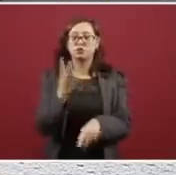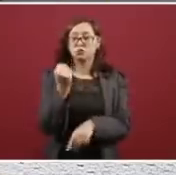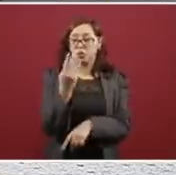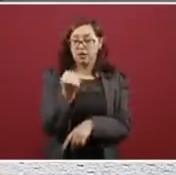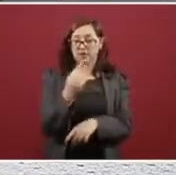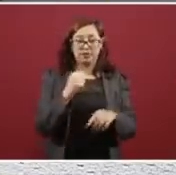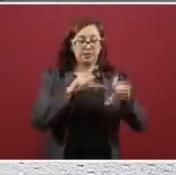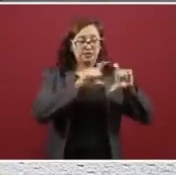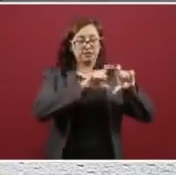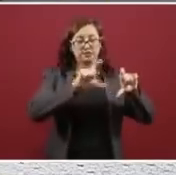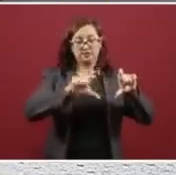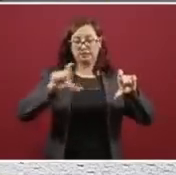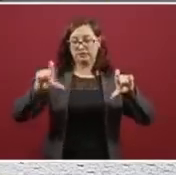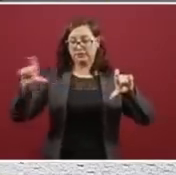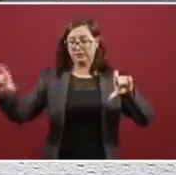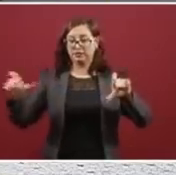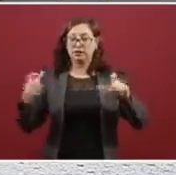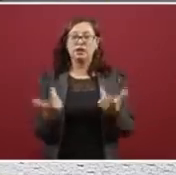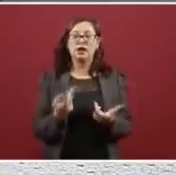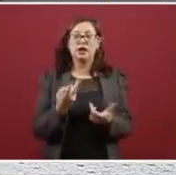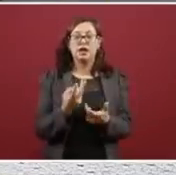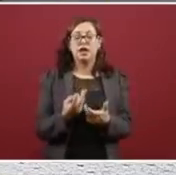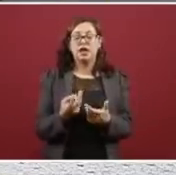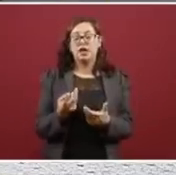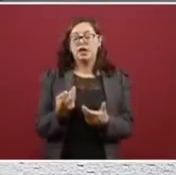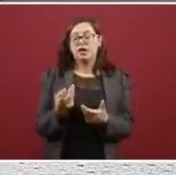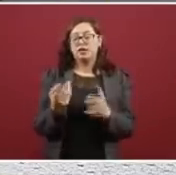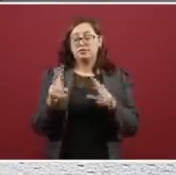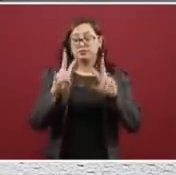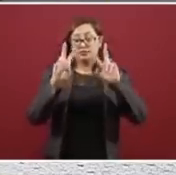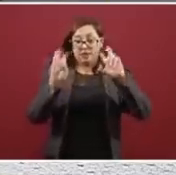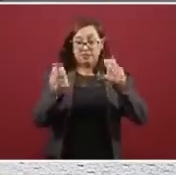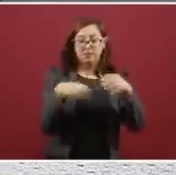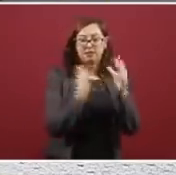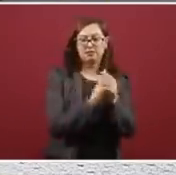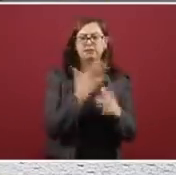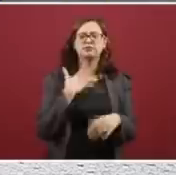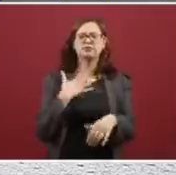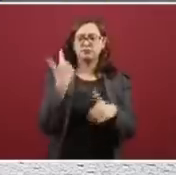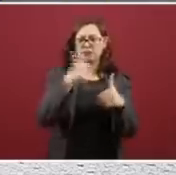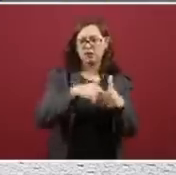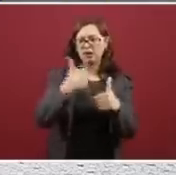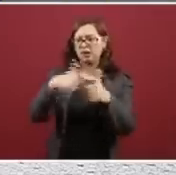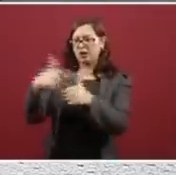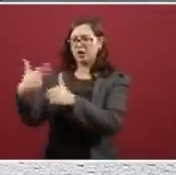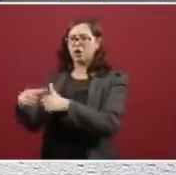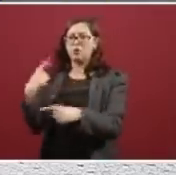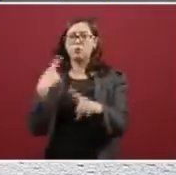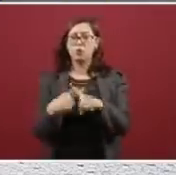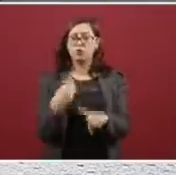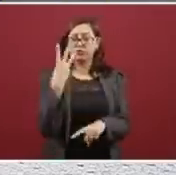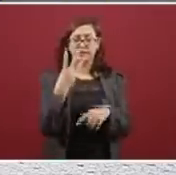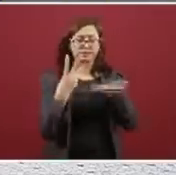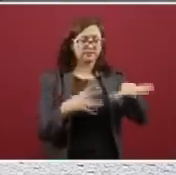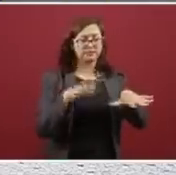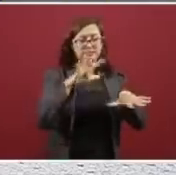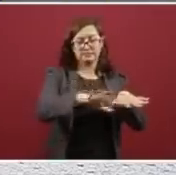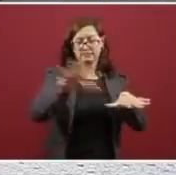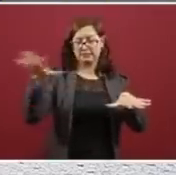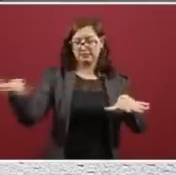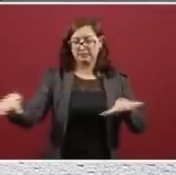porque son tres uno por cada tipo de combustible por tres zonas metropolitanas y con esto cerramos